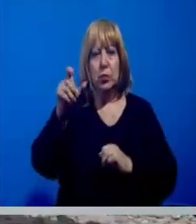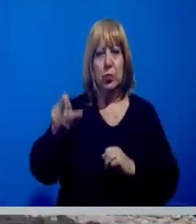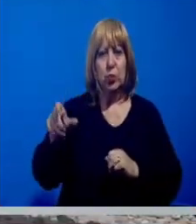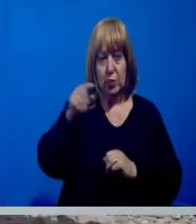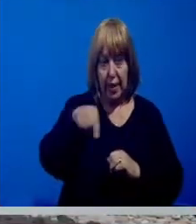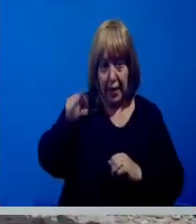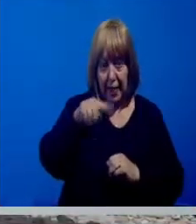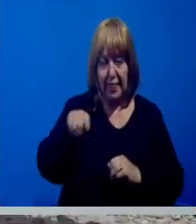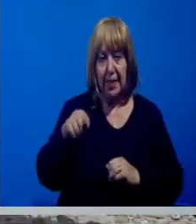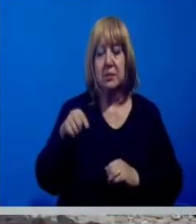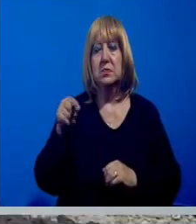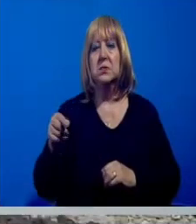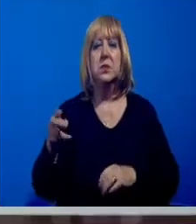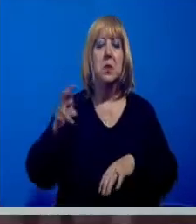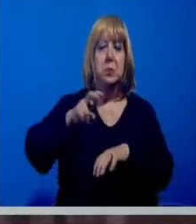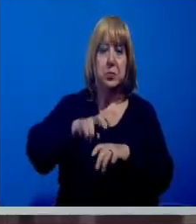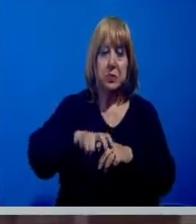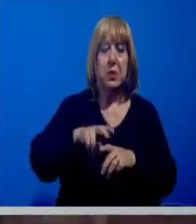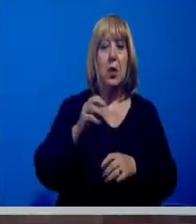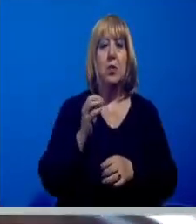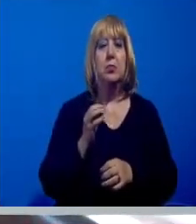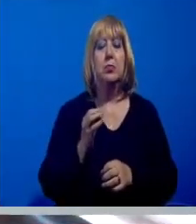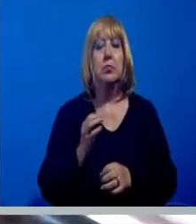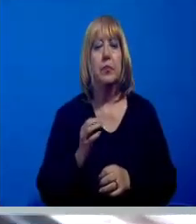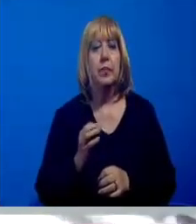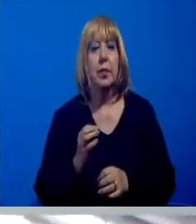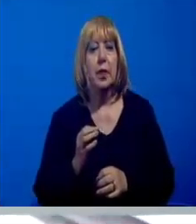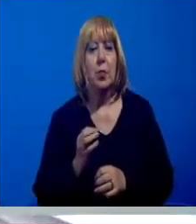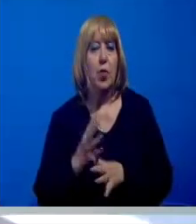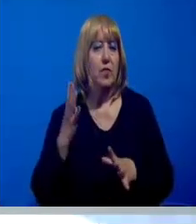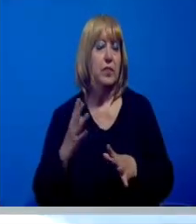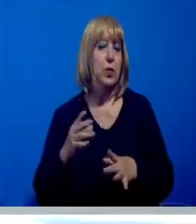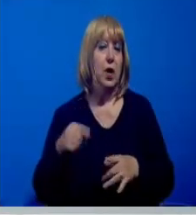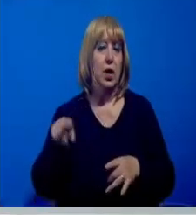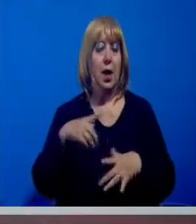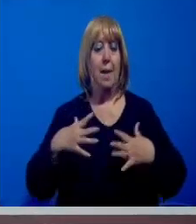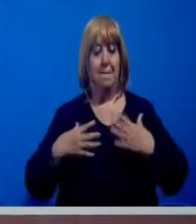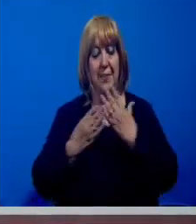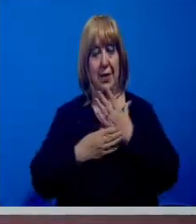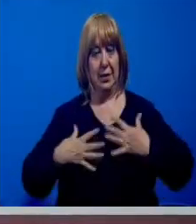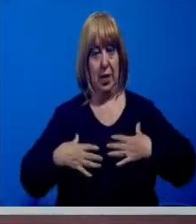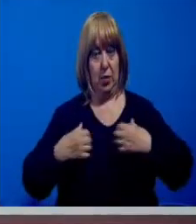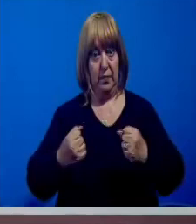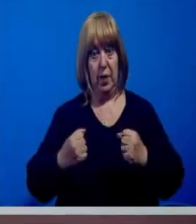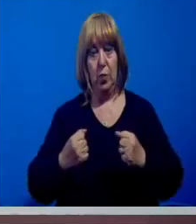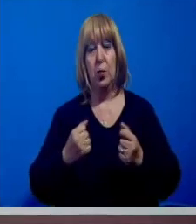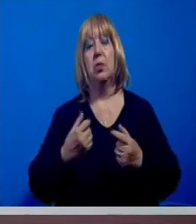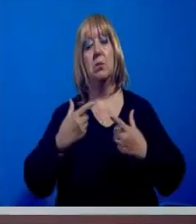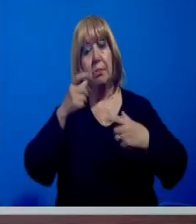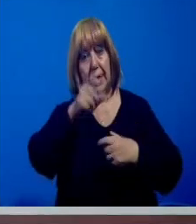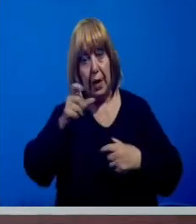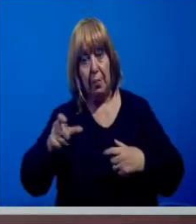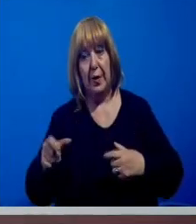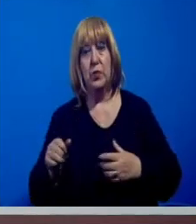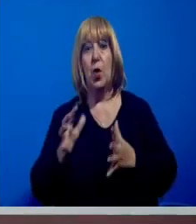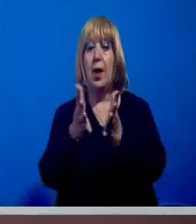y realizar todos los procedimientos que establece el Ministerio de Salud de la Nación para la higiene personal, o sea, la